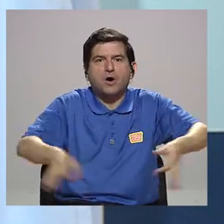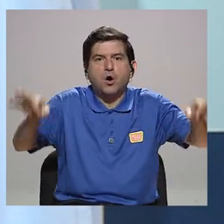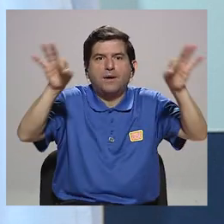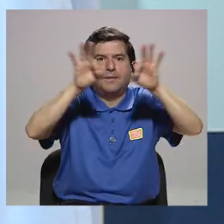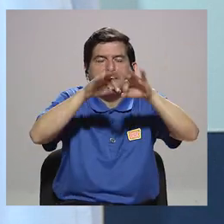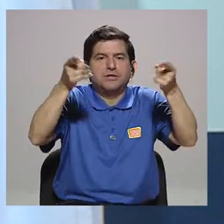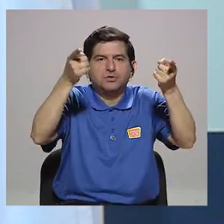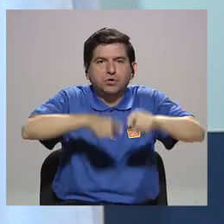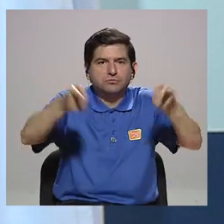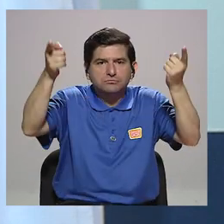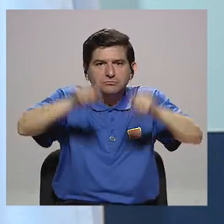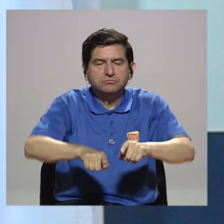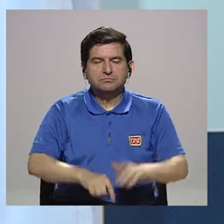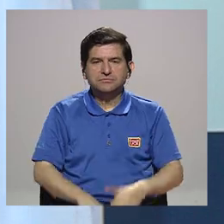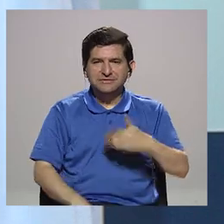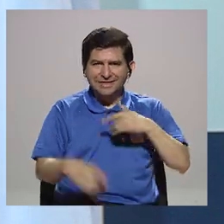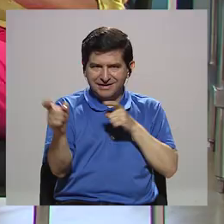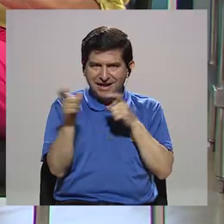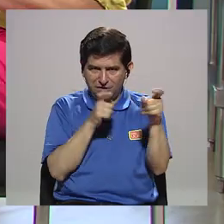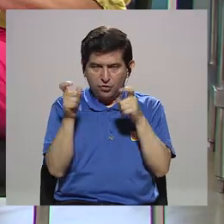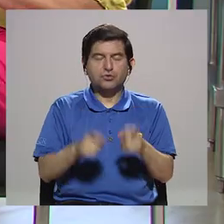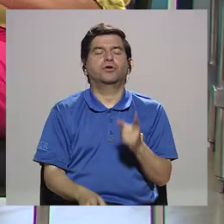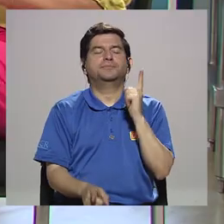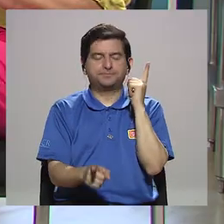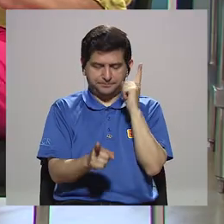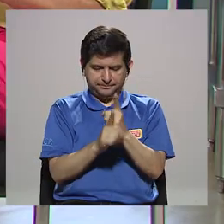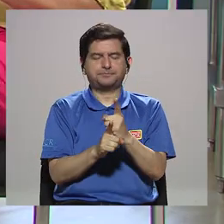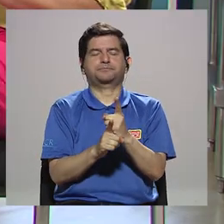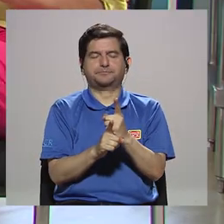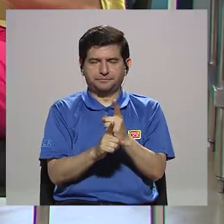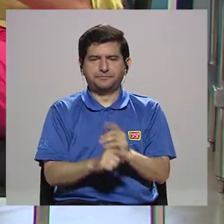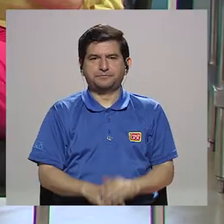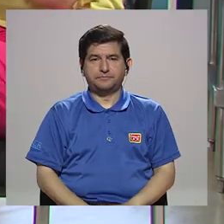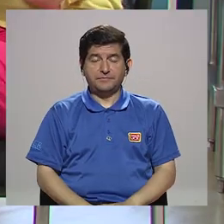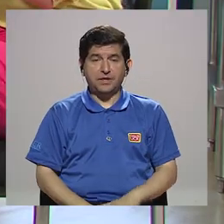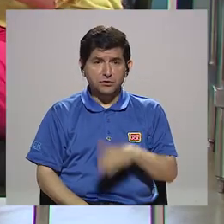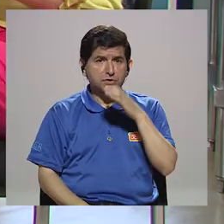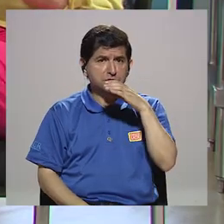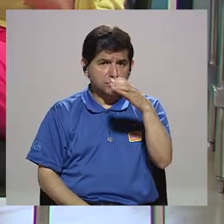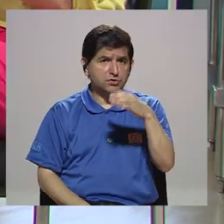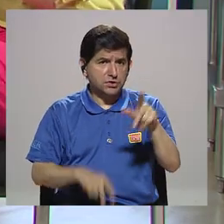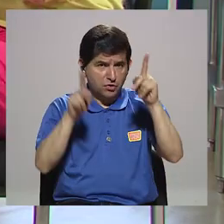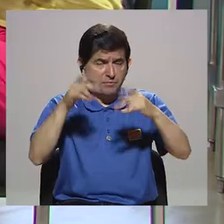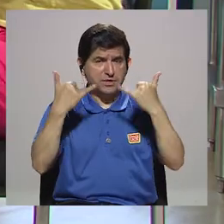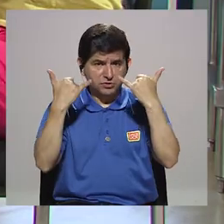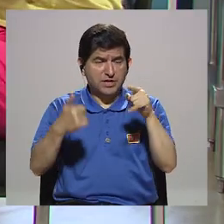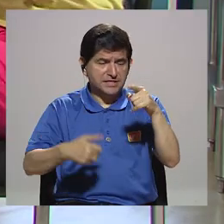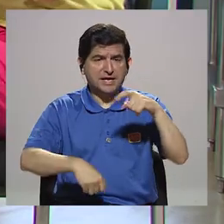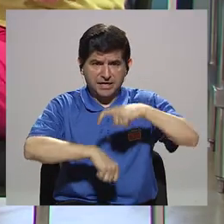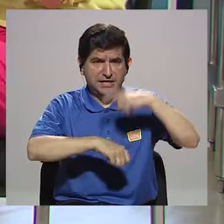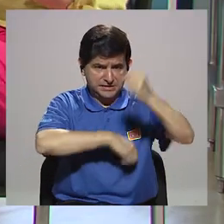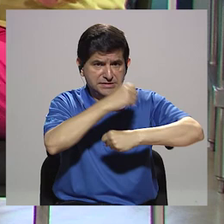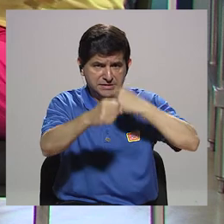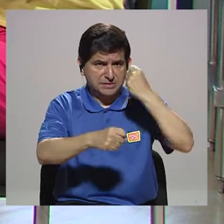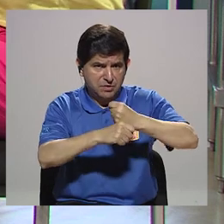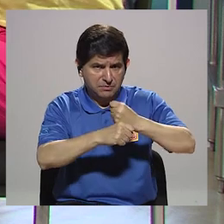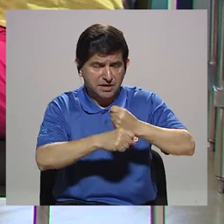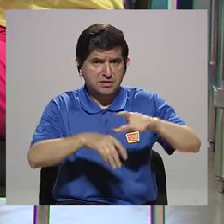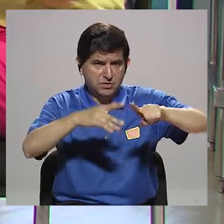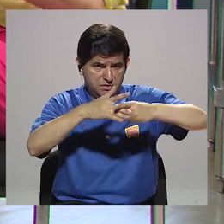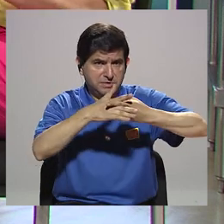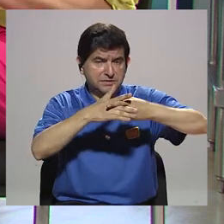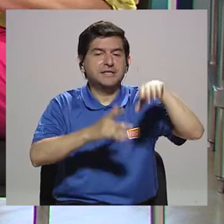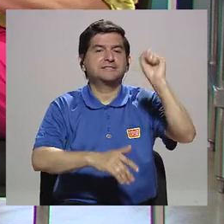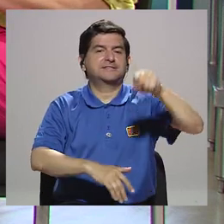incidencia, o sea, donde se da más. Como para tener un control, digamos. Para tener un control. Que sería recomendable que las personas en esas, ya a partir de esa edad,